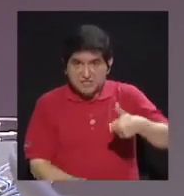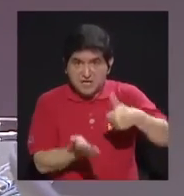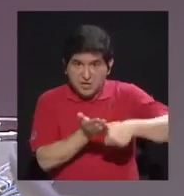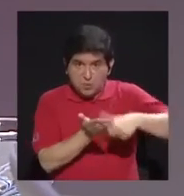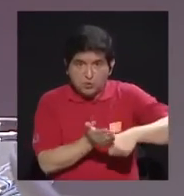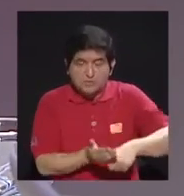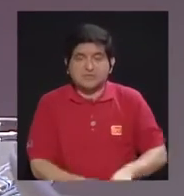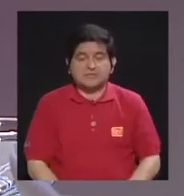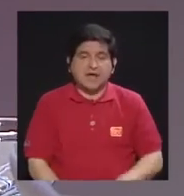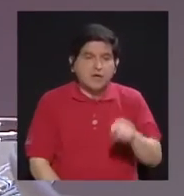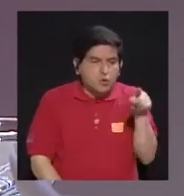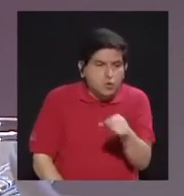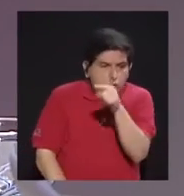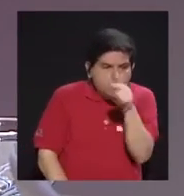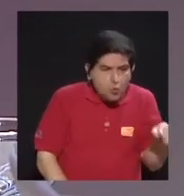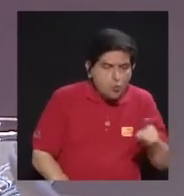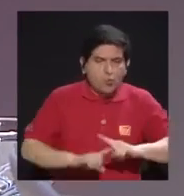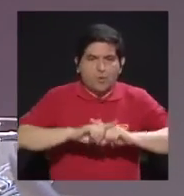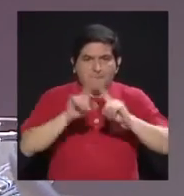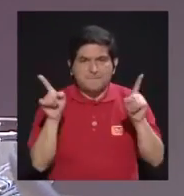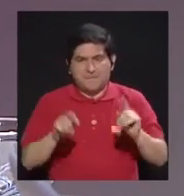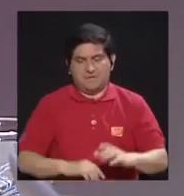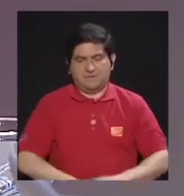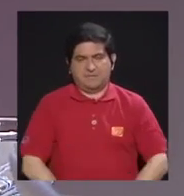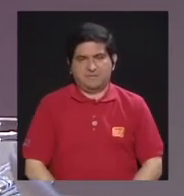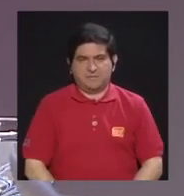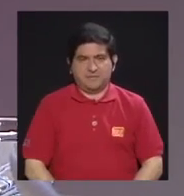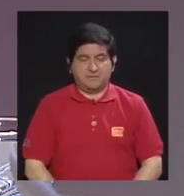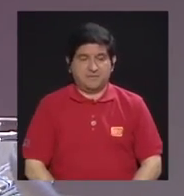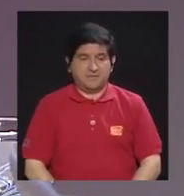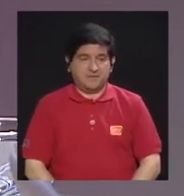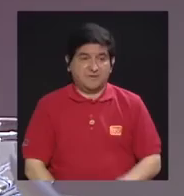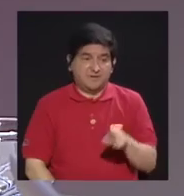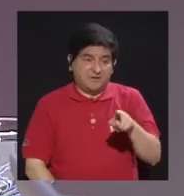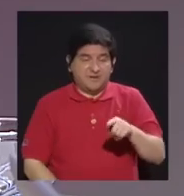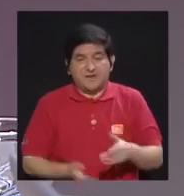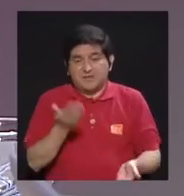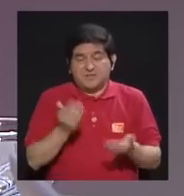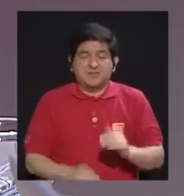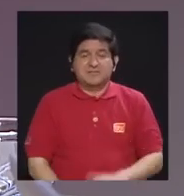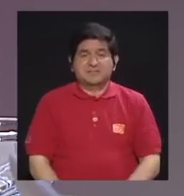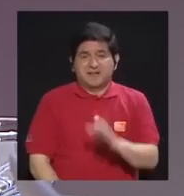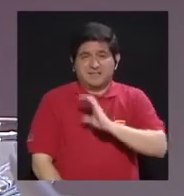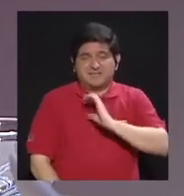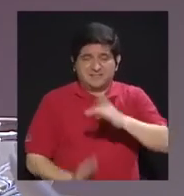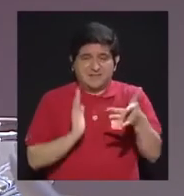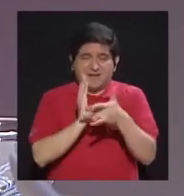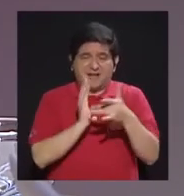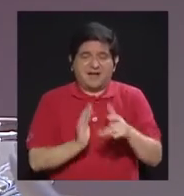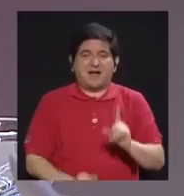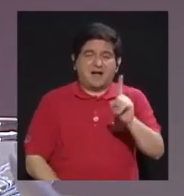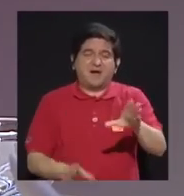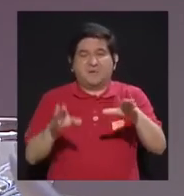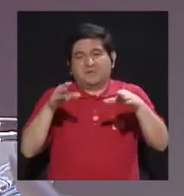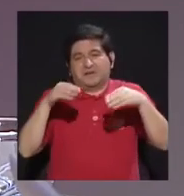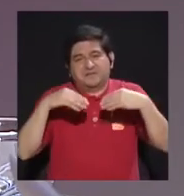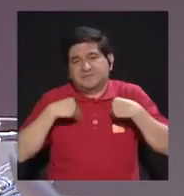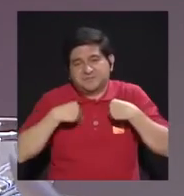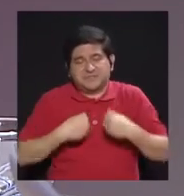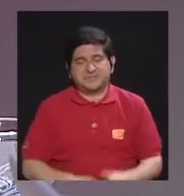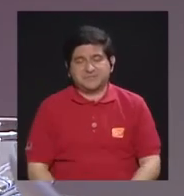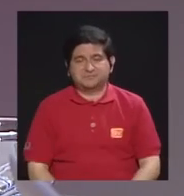nulo. Pero al final de cuentas eso es una definición técnica a un reconocimiento de